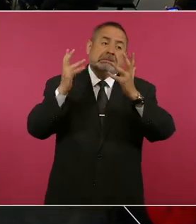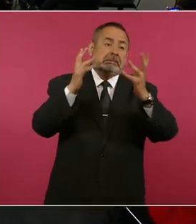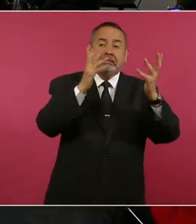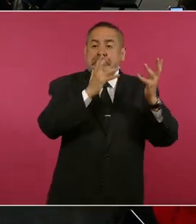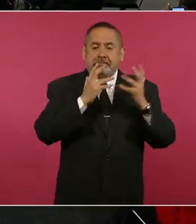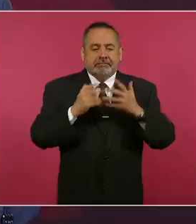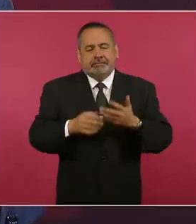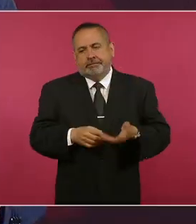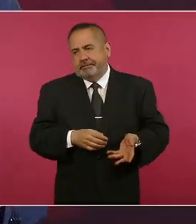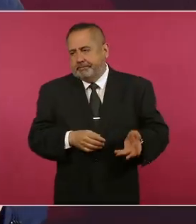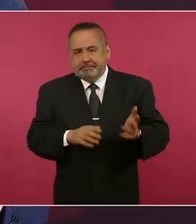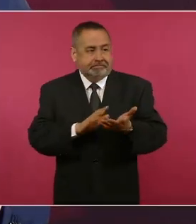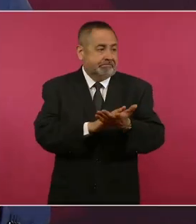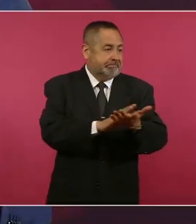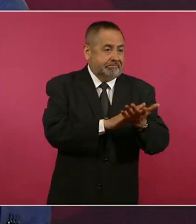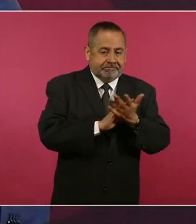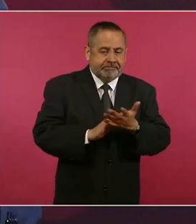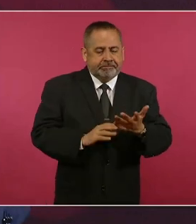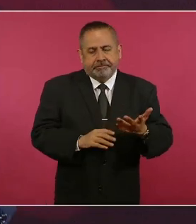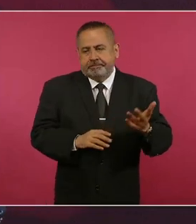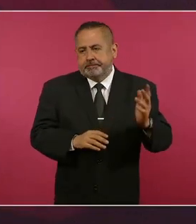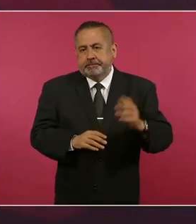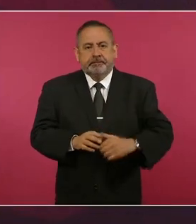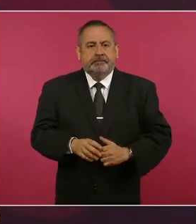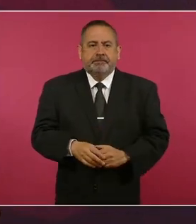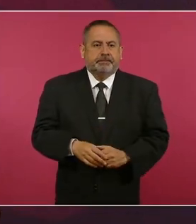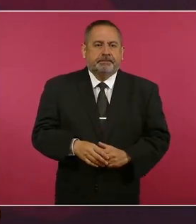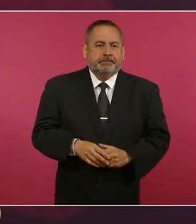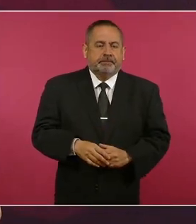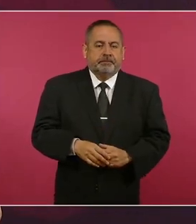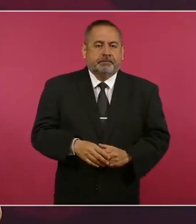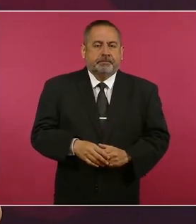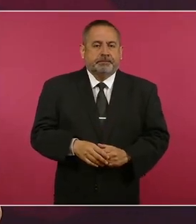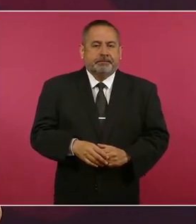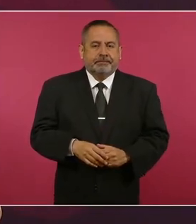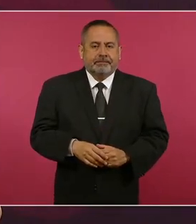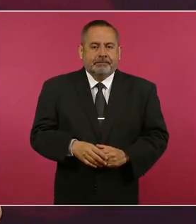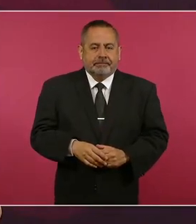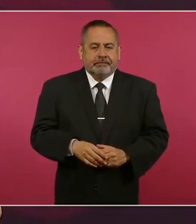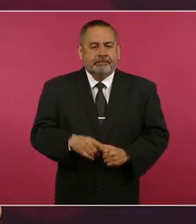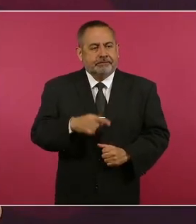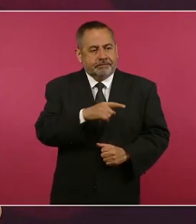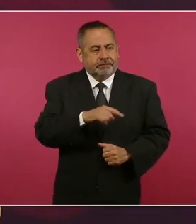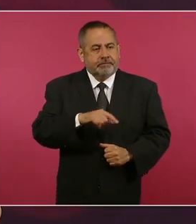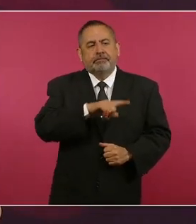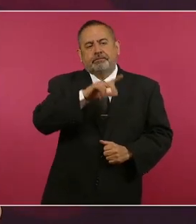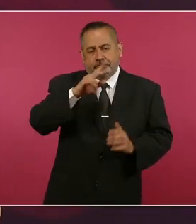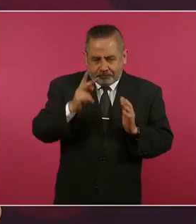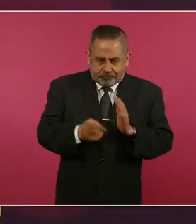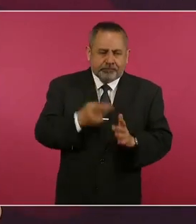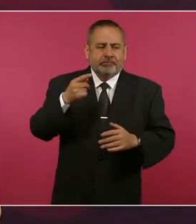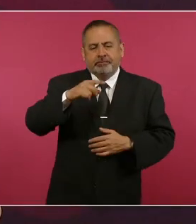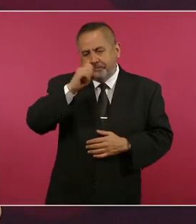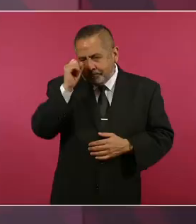Y todavía, pues, hay otro periodo